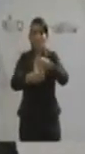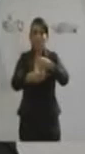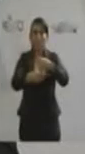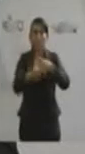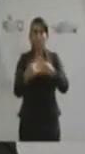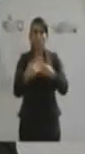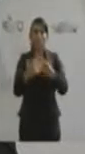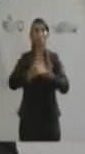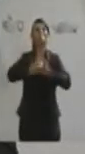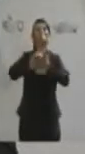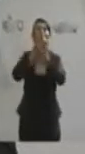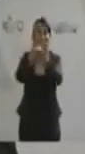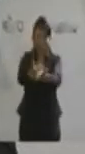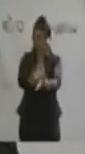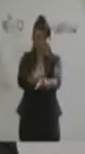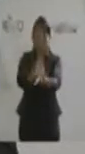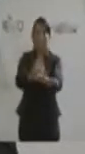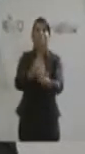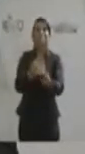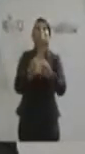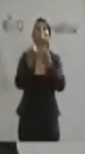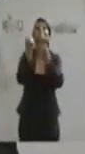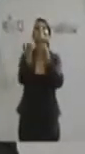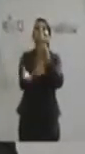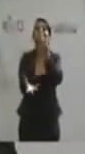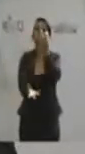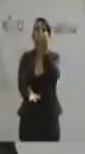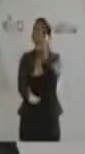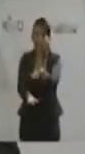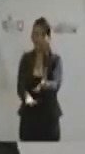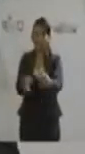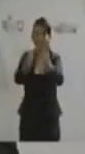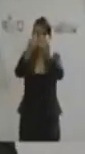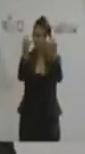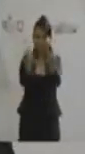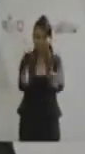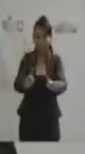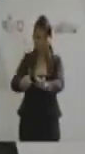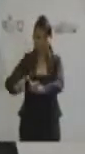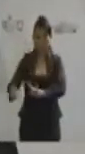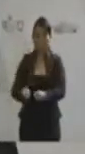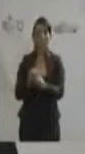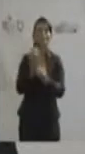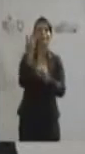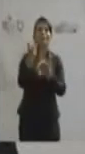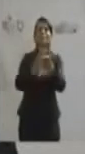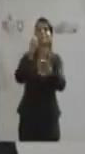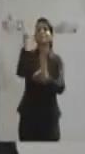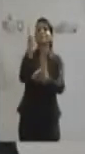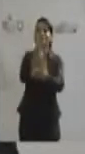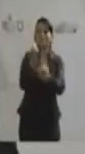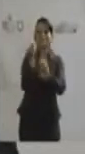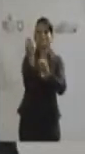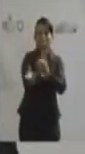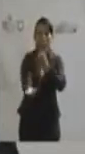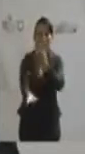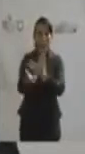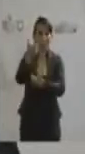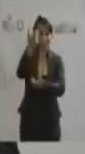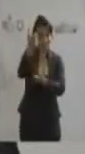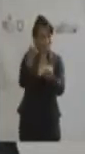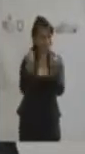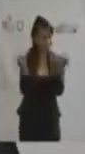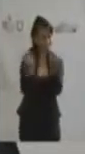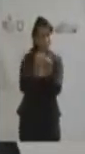premiar a todos los elementos que destaquen en el ejercicio de su función policíaca. Y vamos a tener un policía cerca